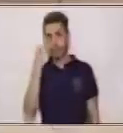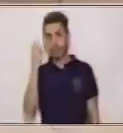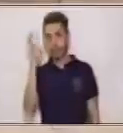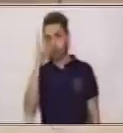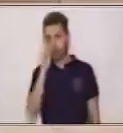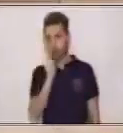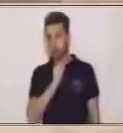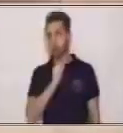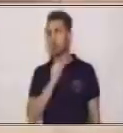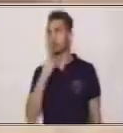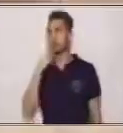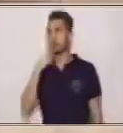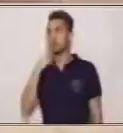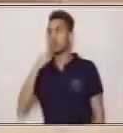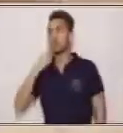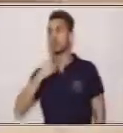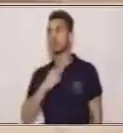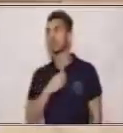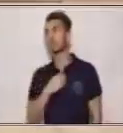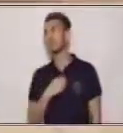Entonces mi mamá dice,